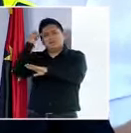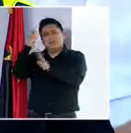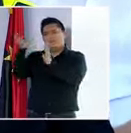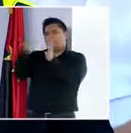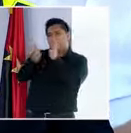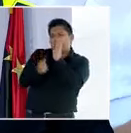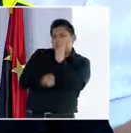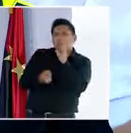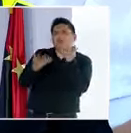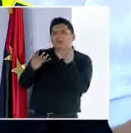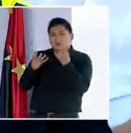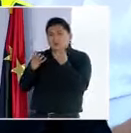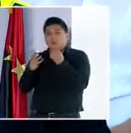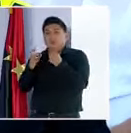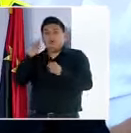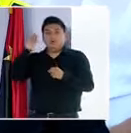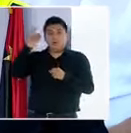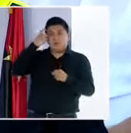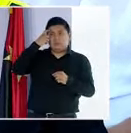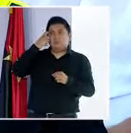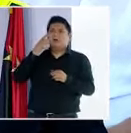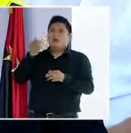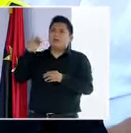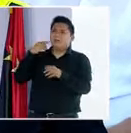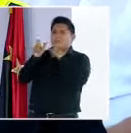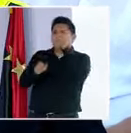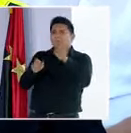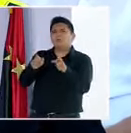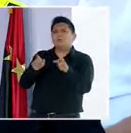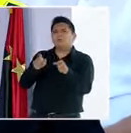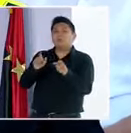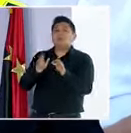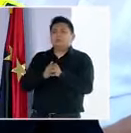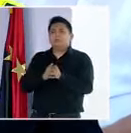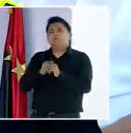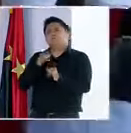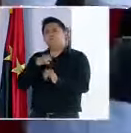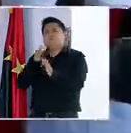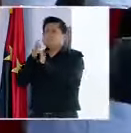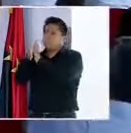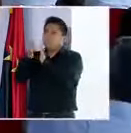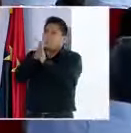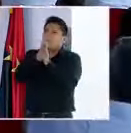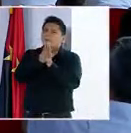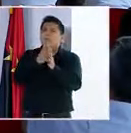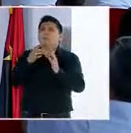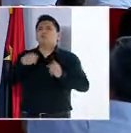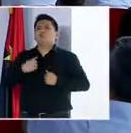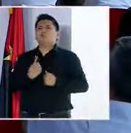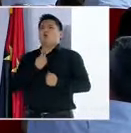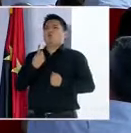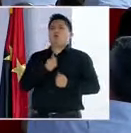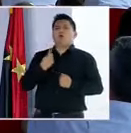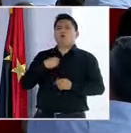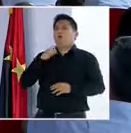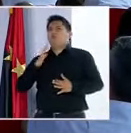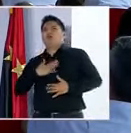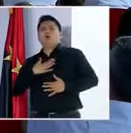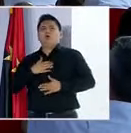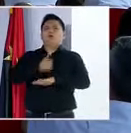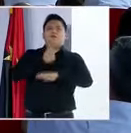norte santandereanos que gobernaríamos entre todos, y un pilar fundamental de nuestro programa